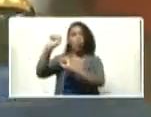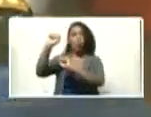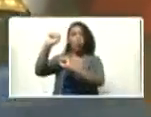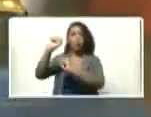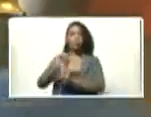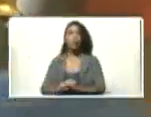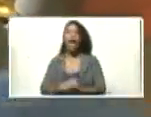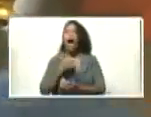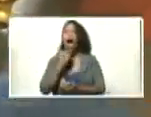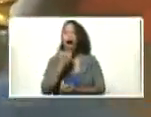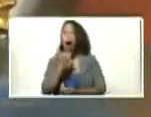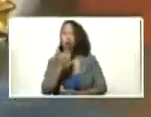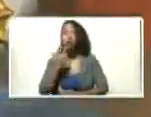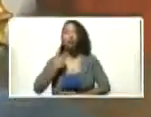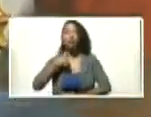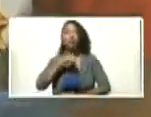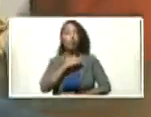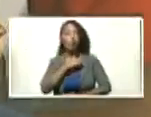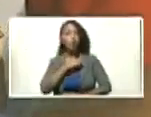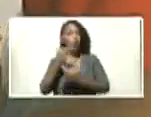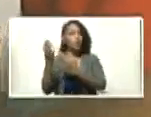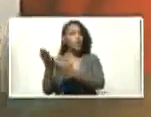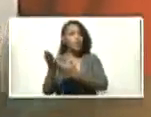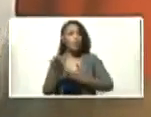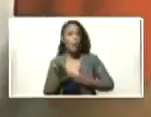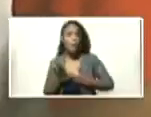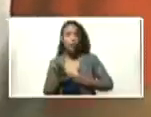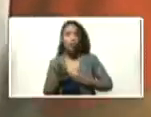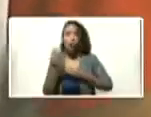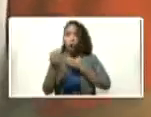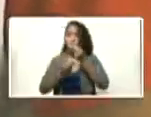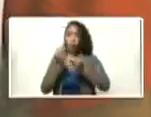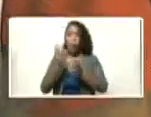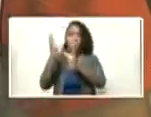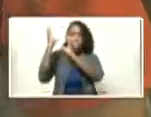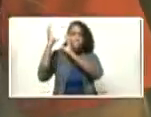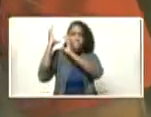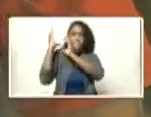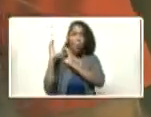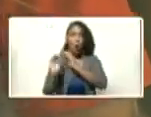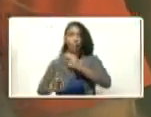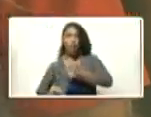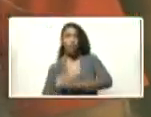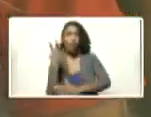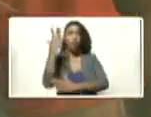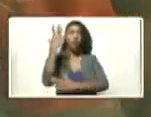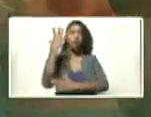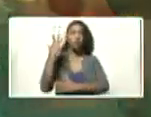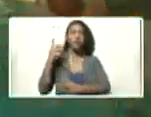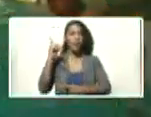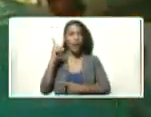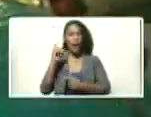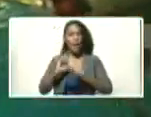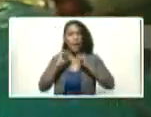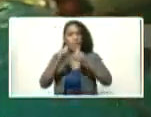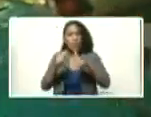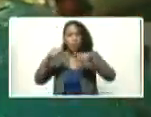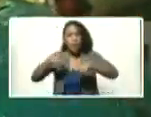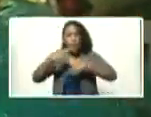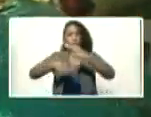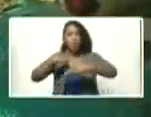Si algo nosotros recibimos como carga fundamental del fundador de esta